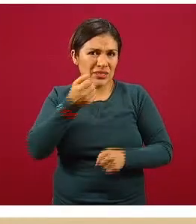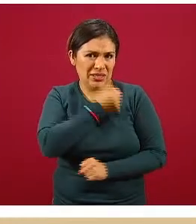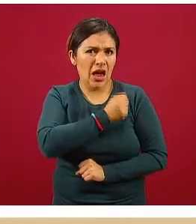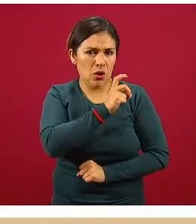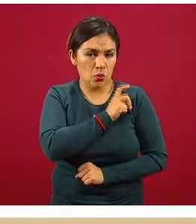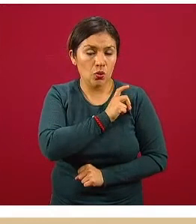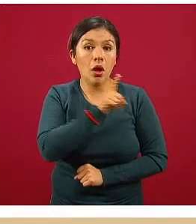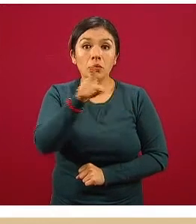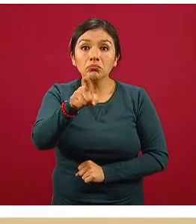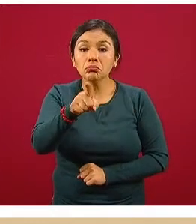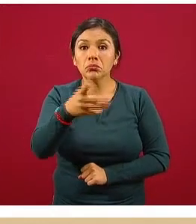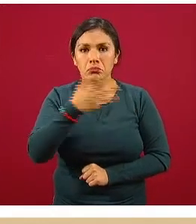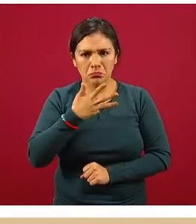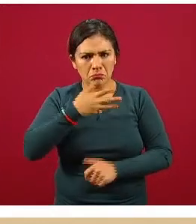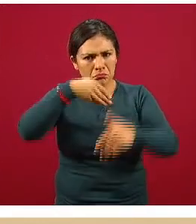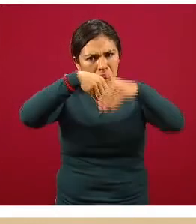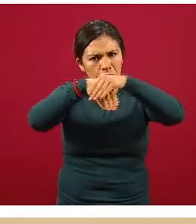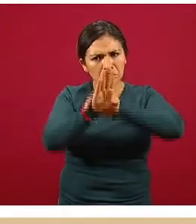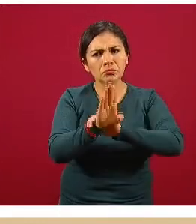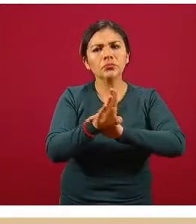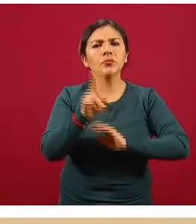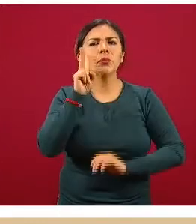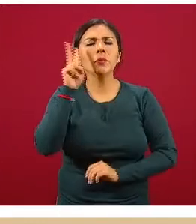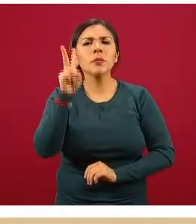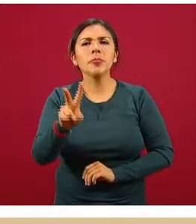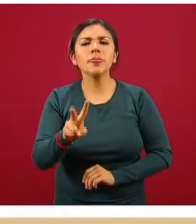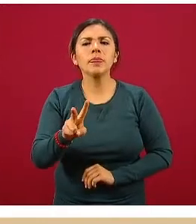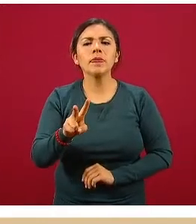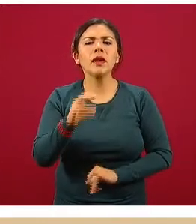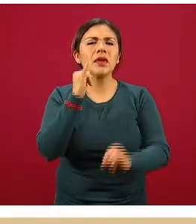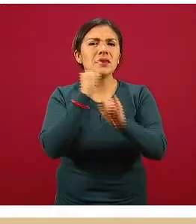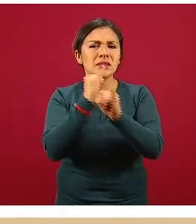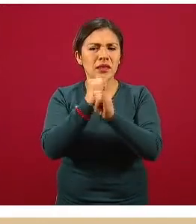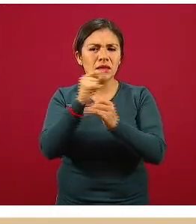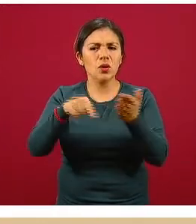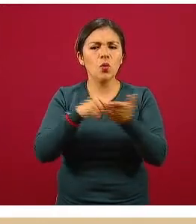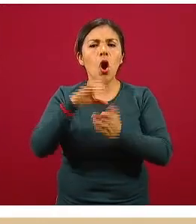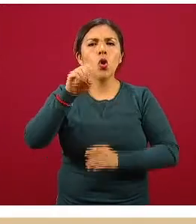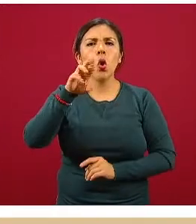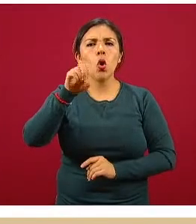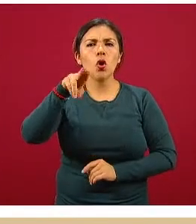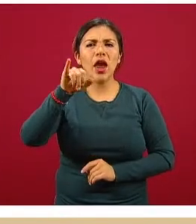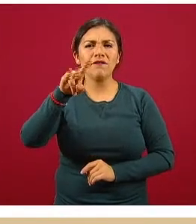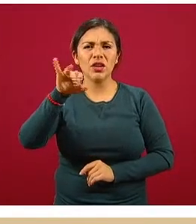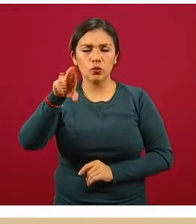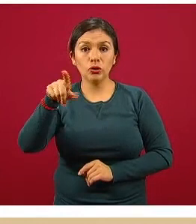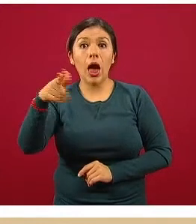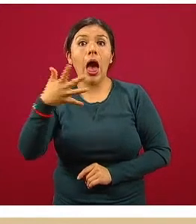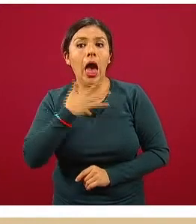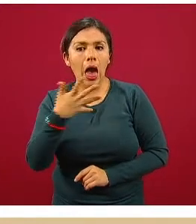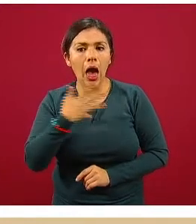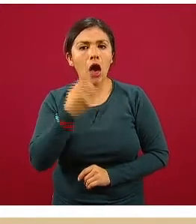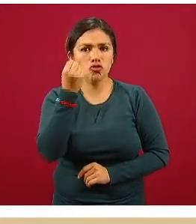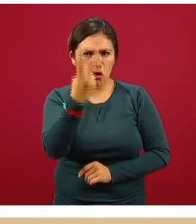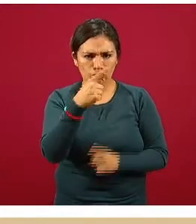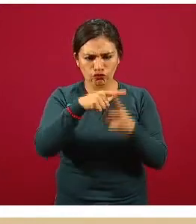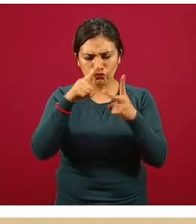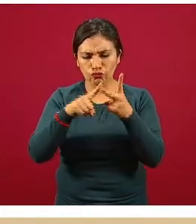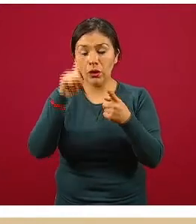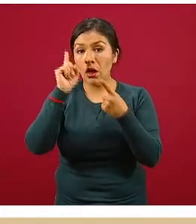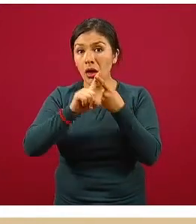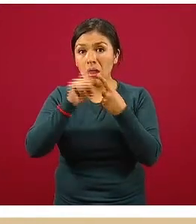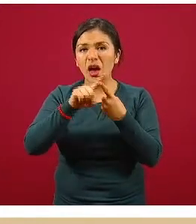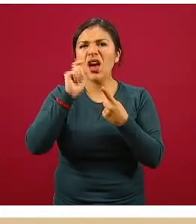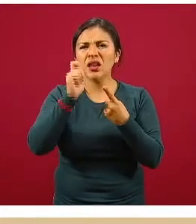salud. Si ustedes ingresan al micrositio de coronavirus, encontrarán dos opciones. En primera